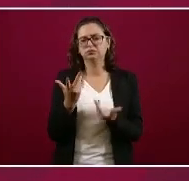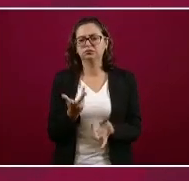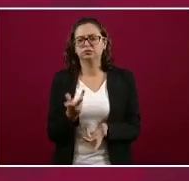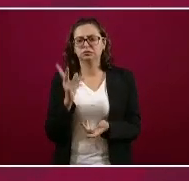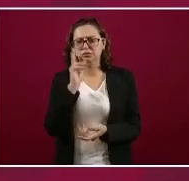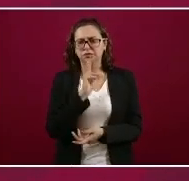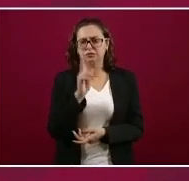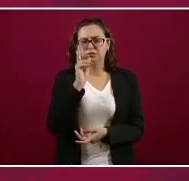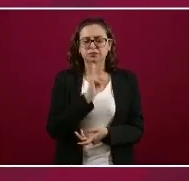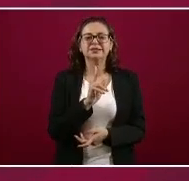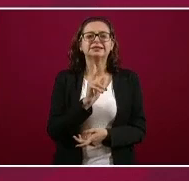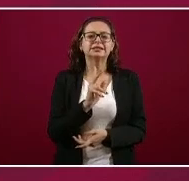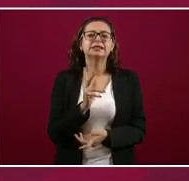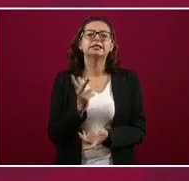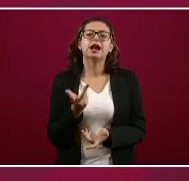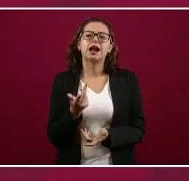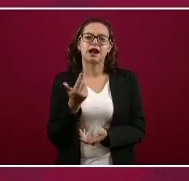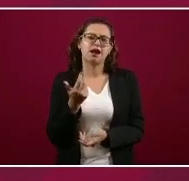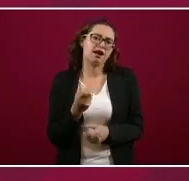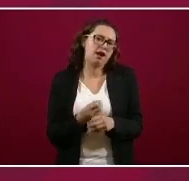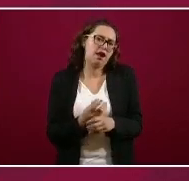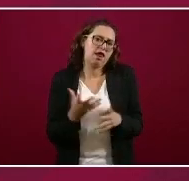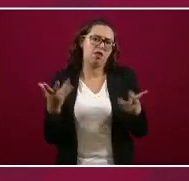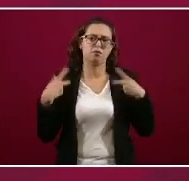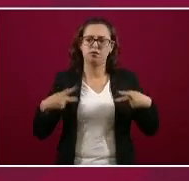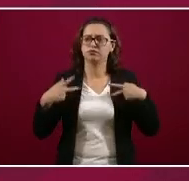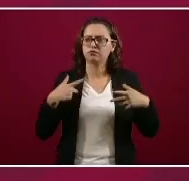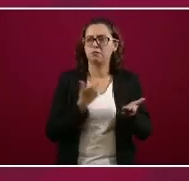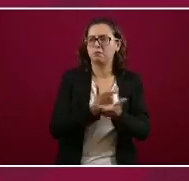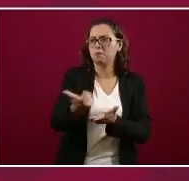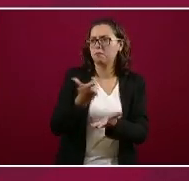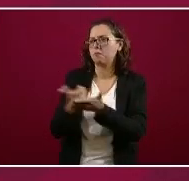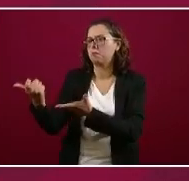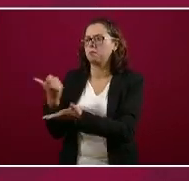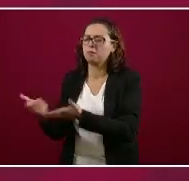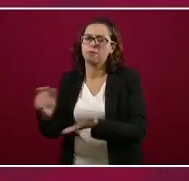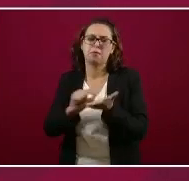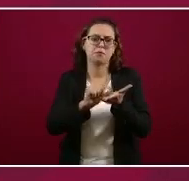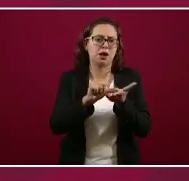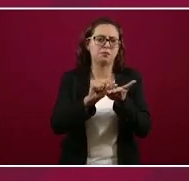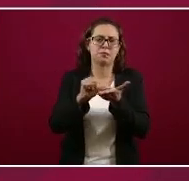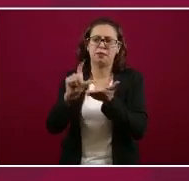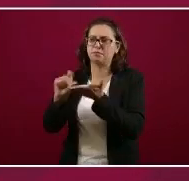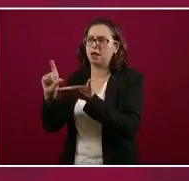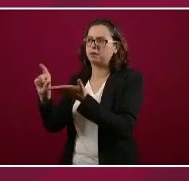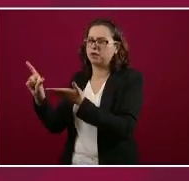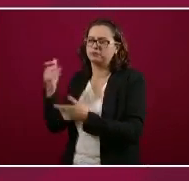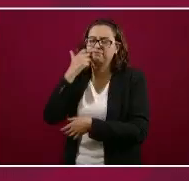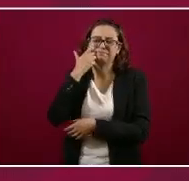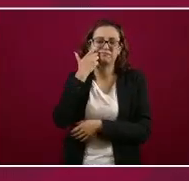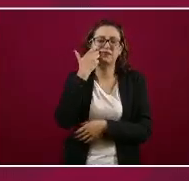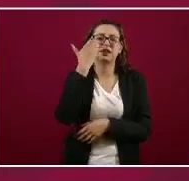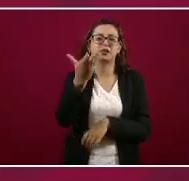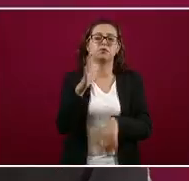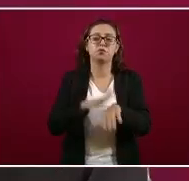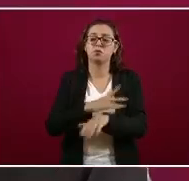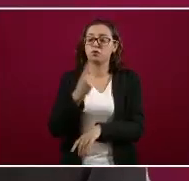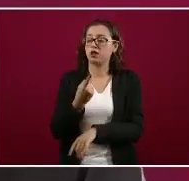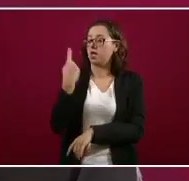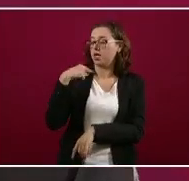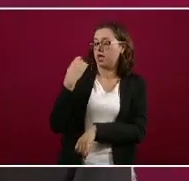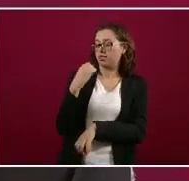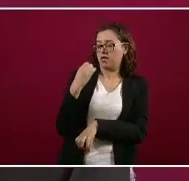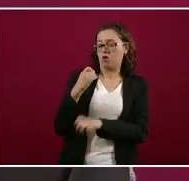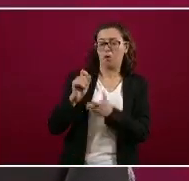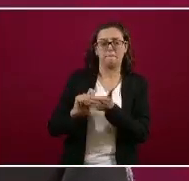queremos desde luego que mejore el salario porque aún con el aumento que hubo este